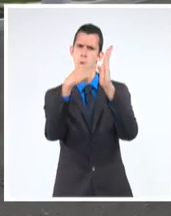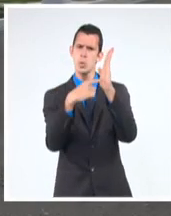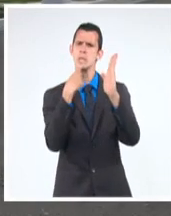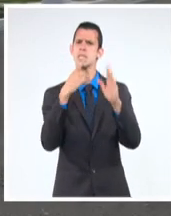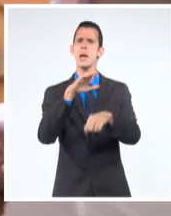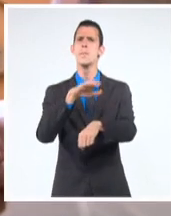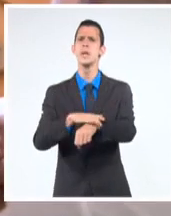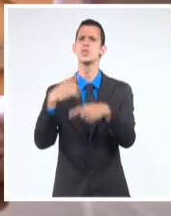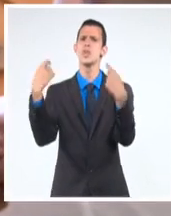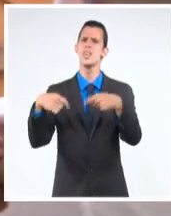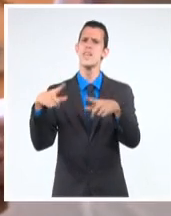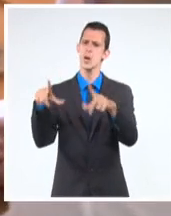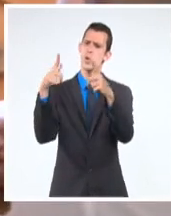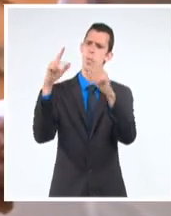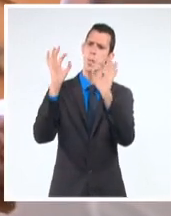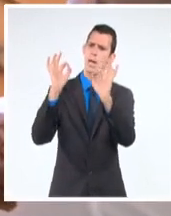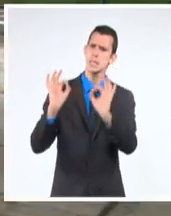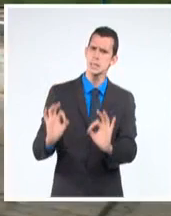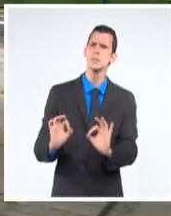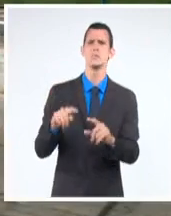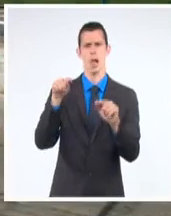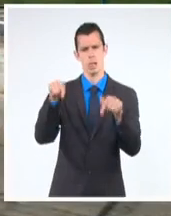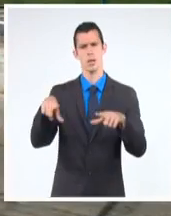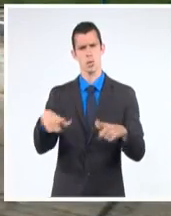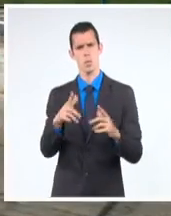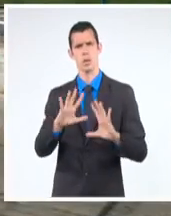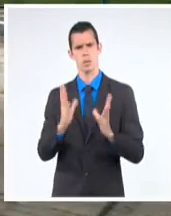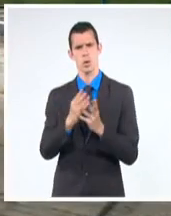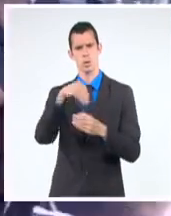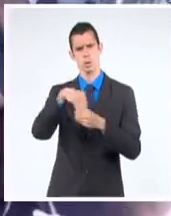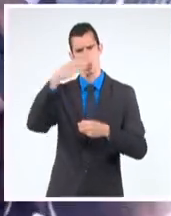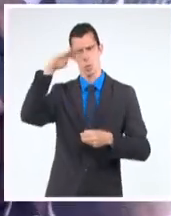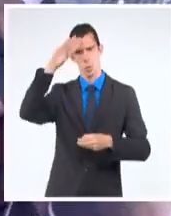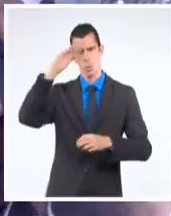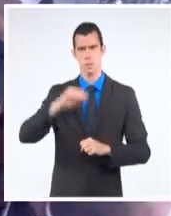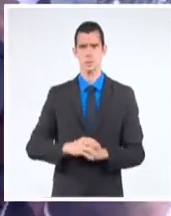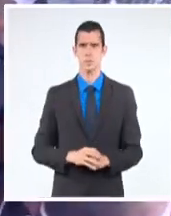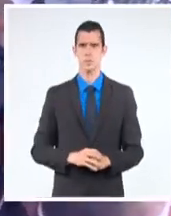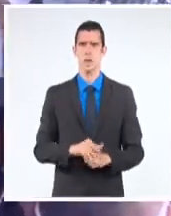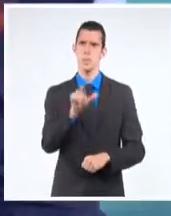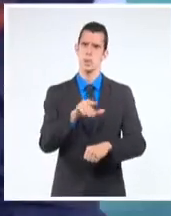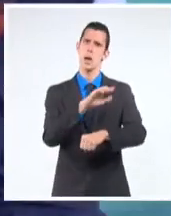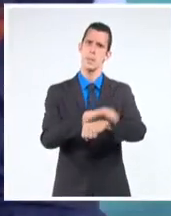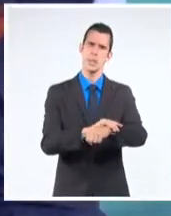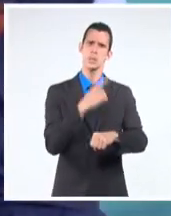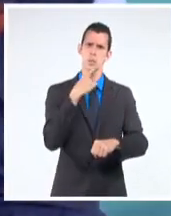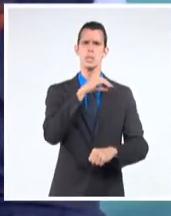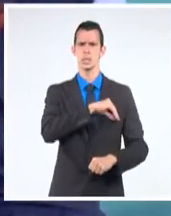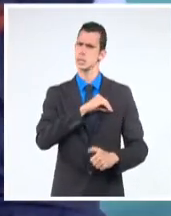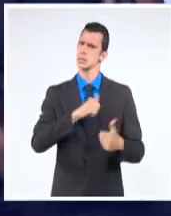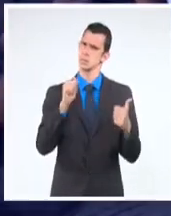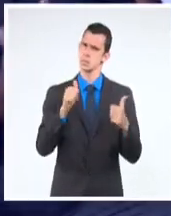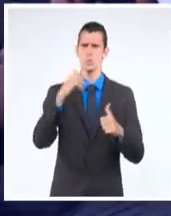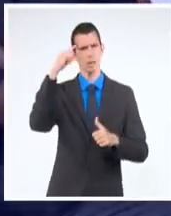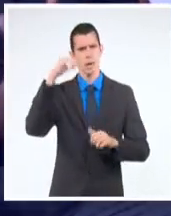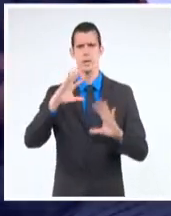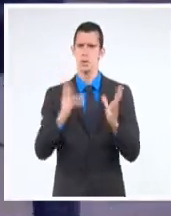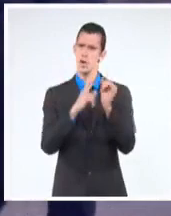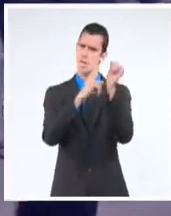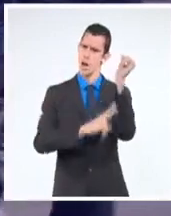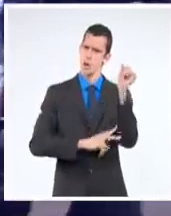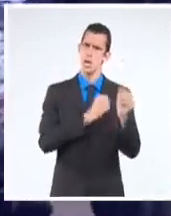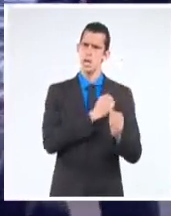y mujeres que integran esta dirección confían en las capacidades para cultivar valores y apuestan por el mejoramiento